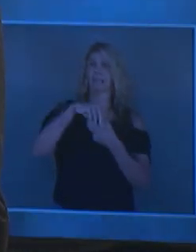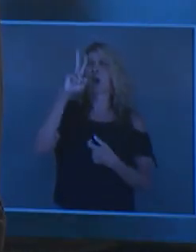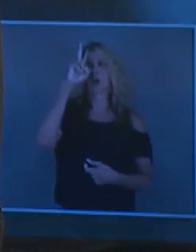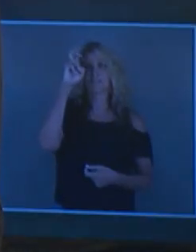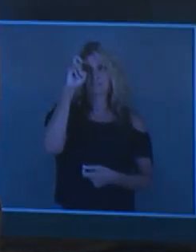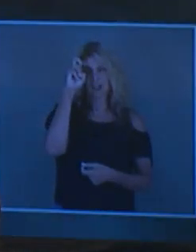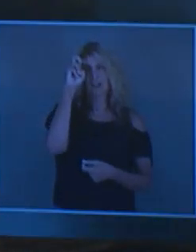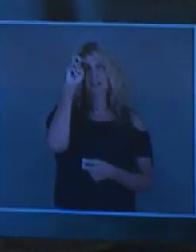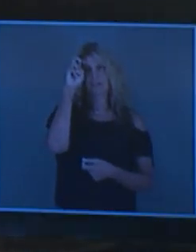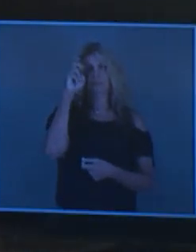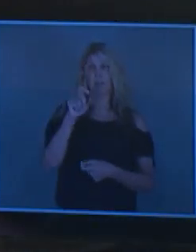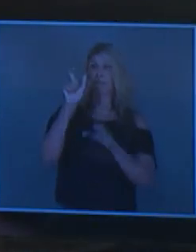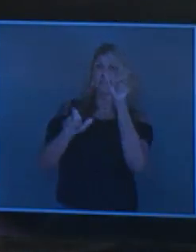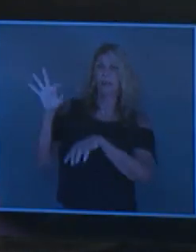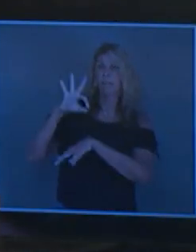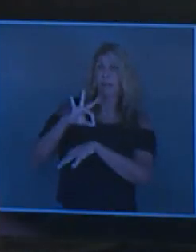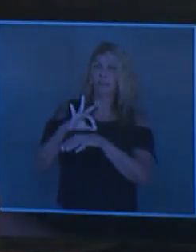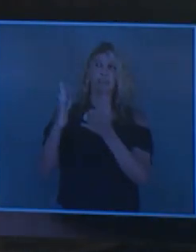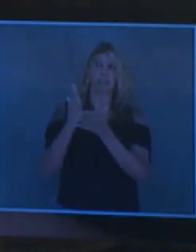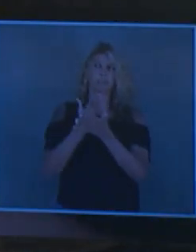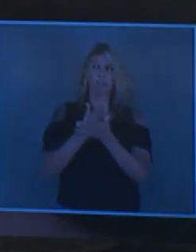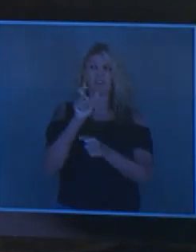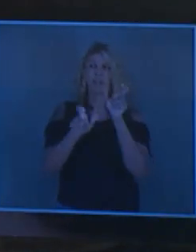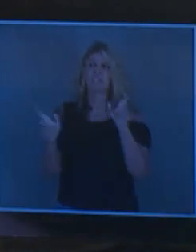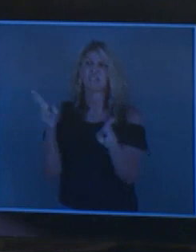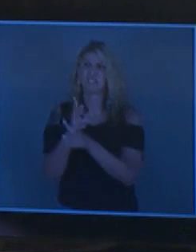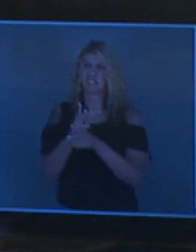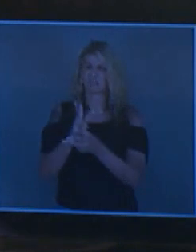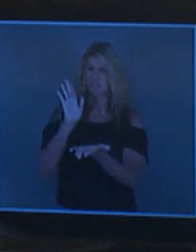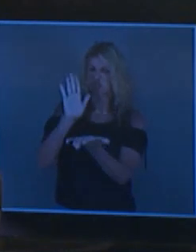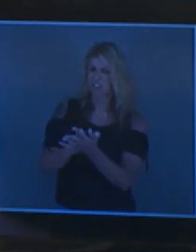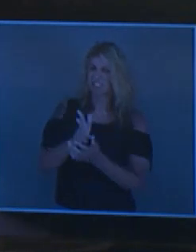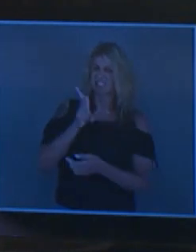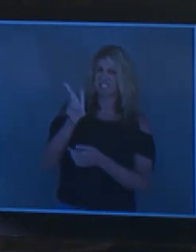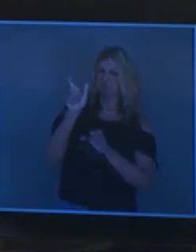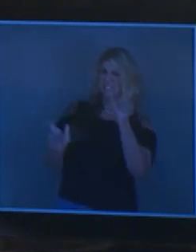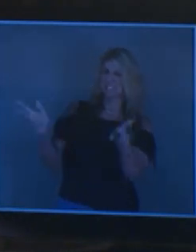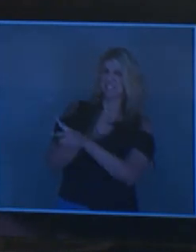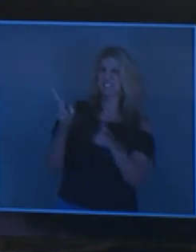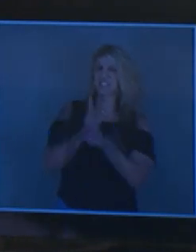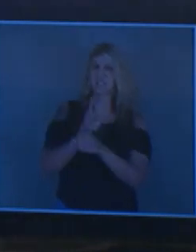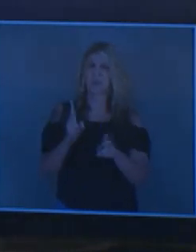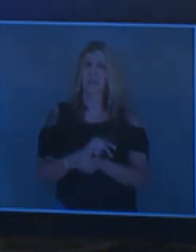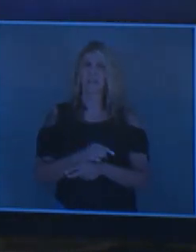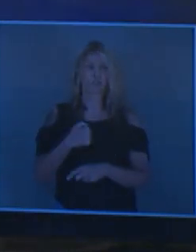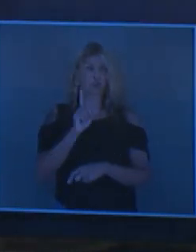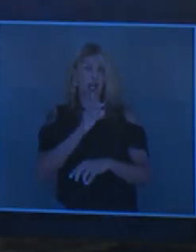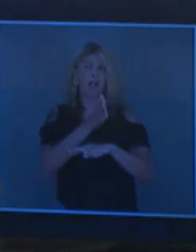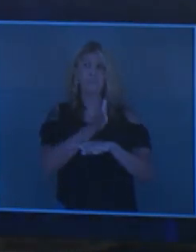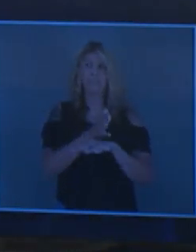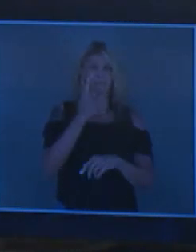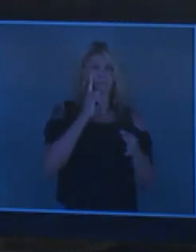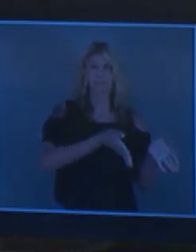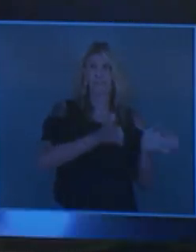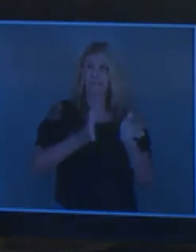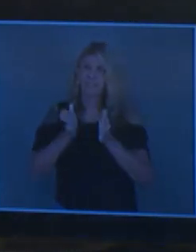habilitadas por padres que escuchan a sus hijos que a mí no me pasó porque yo cuando a gustaría sin vales no tenía ni idea de lo que era ser una persona trans venía y me decía